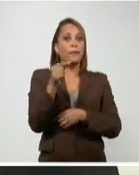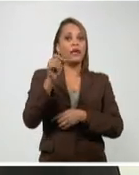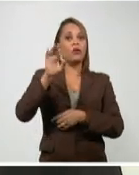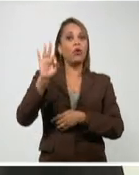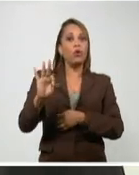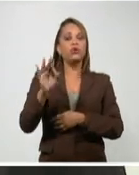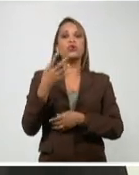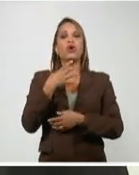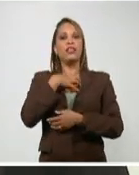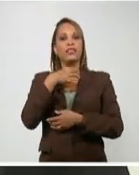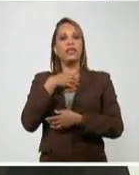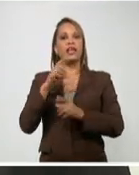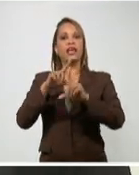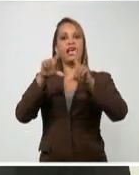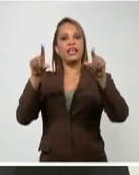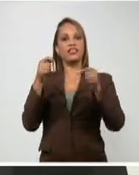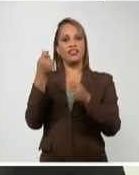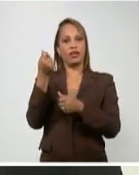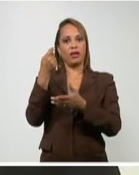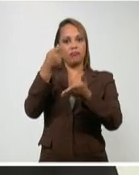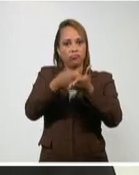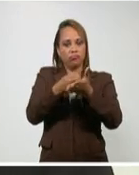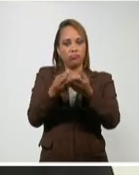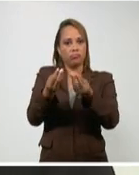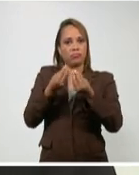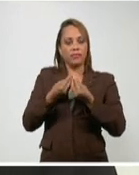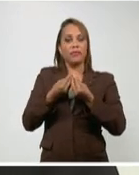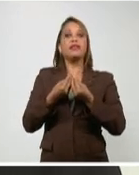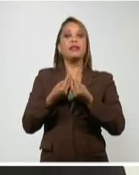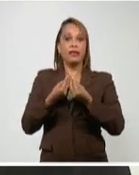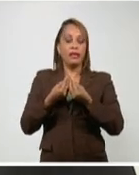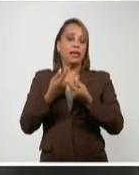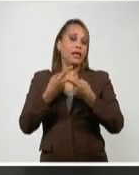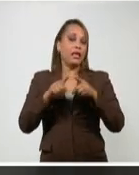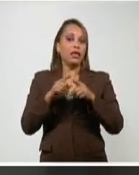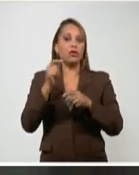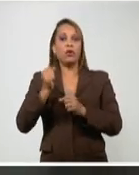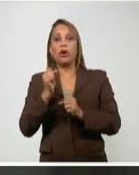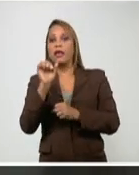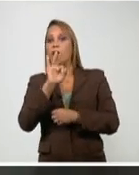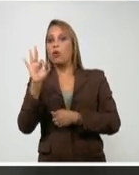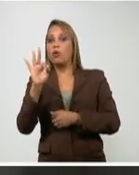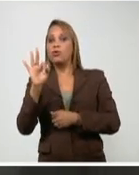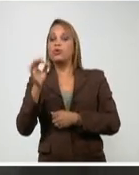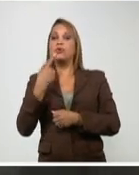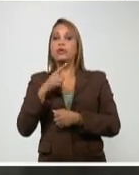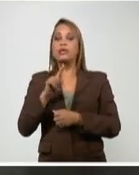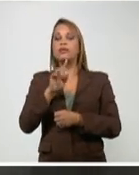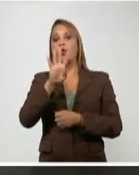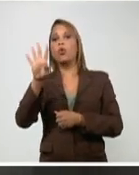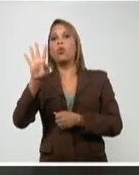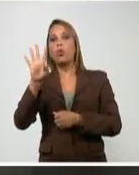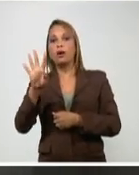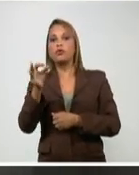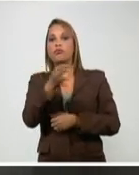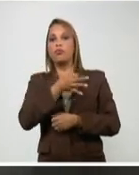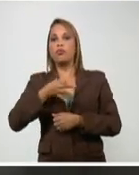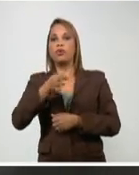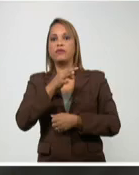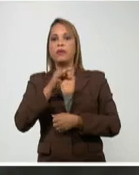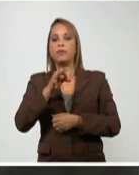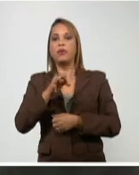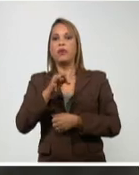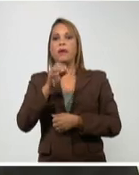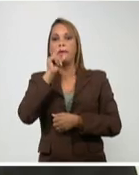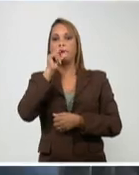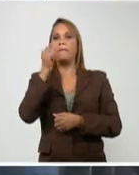el cheque en sus manos, y estos 8 que nos quedan están en término, que son 4 corresponden al municipio de Baraguá y 4